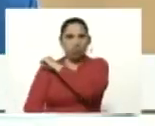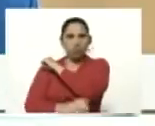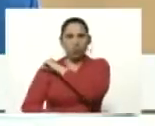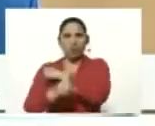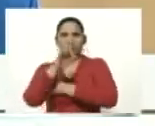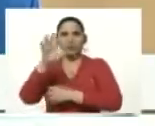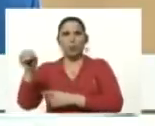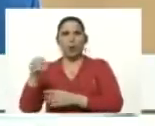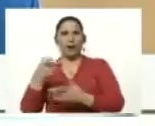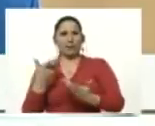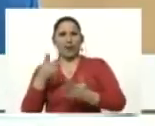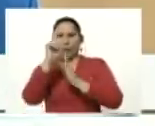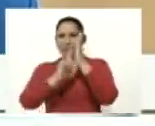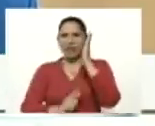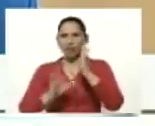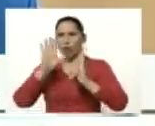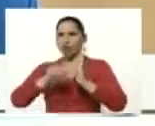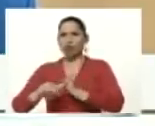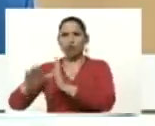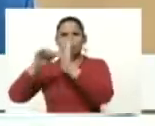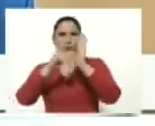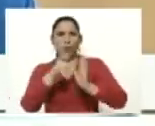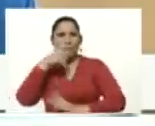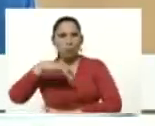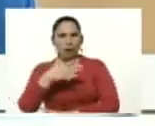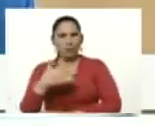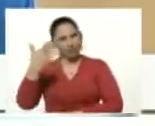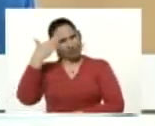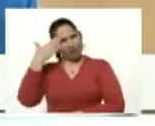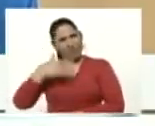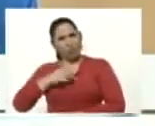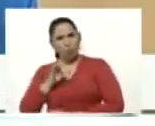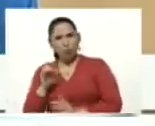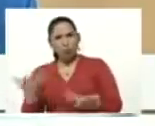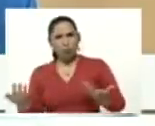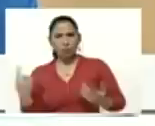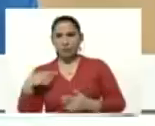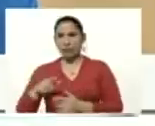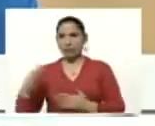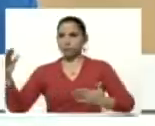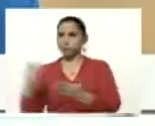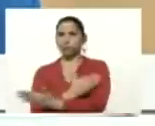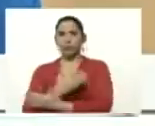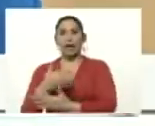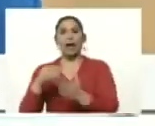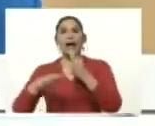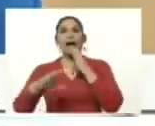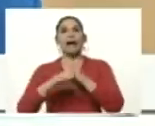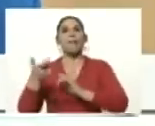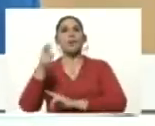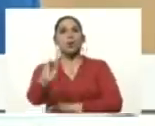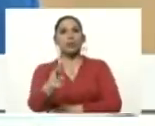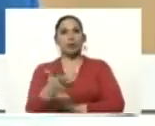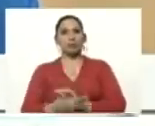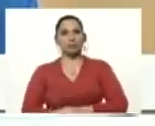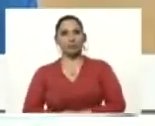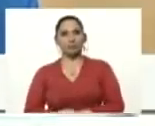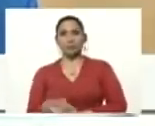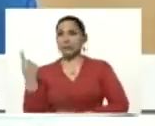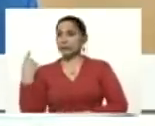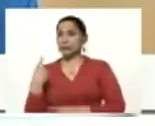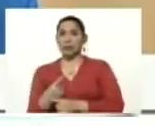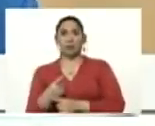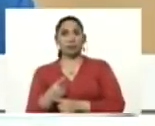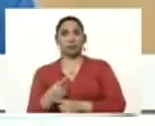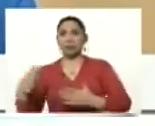Y robe al pueblo, lo robe al país. ¿Sabes qué es doloroso? Tener que quitarle la camioneta. Tener que